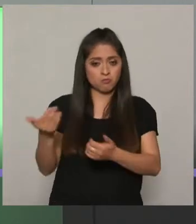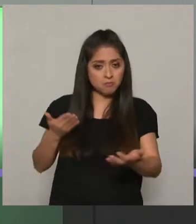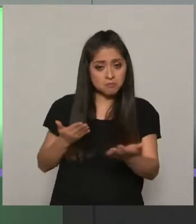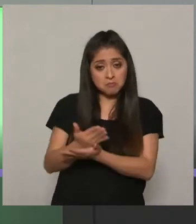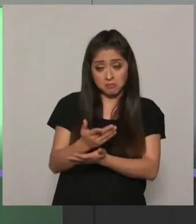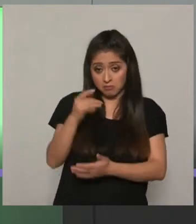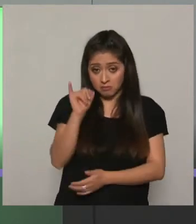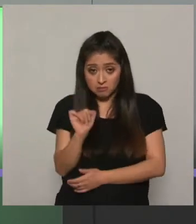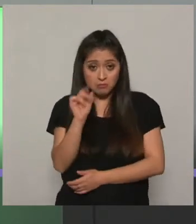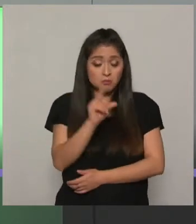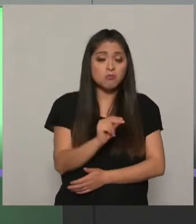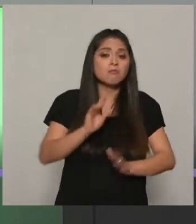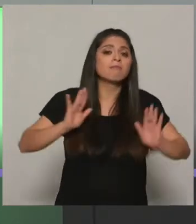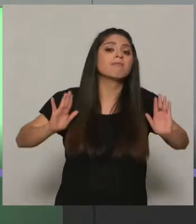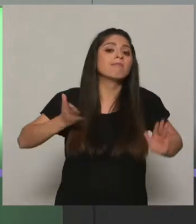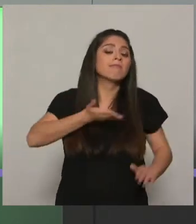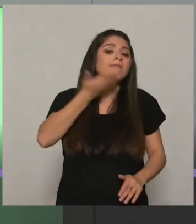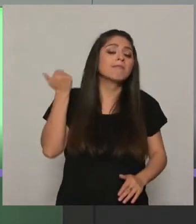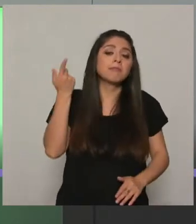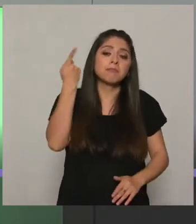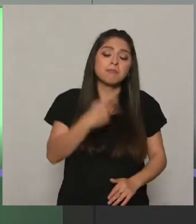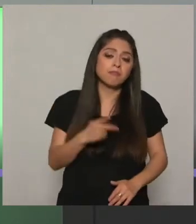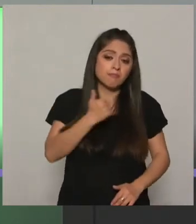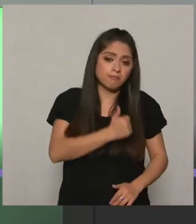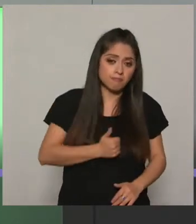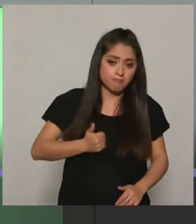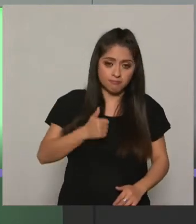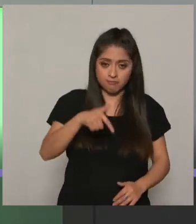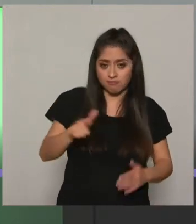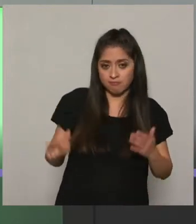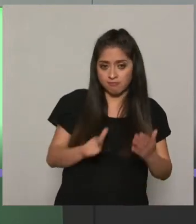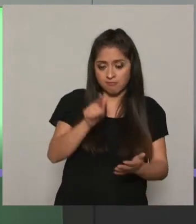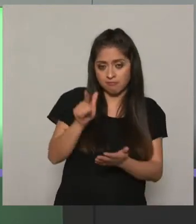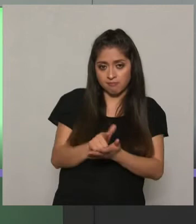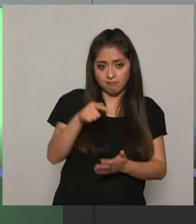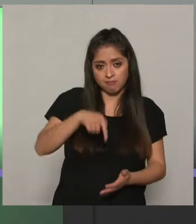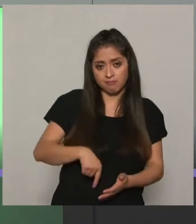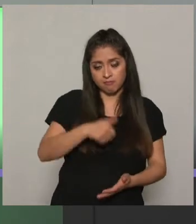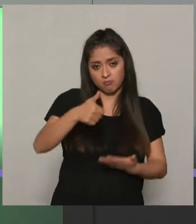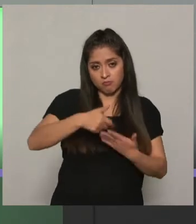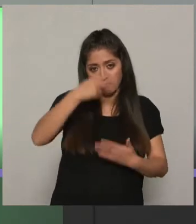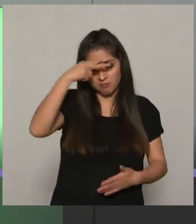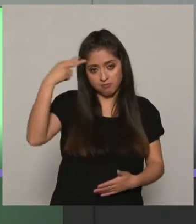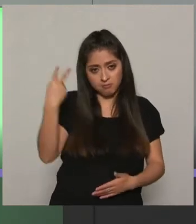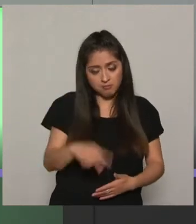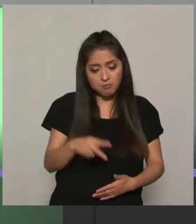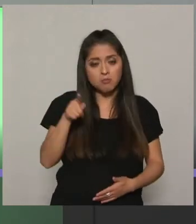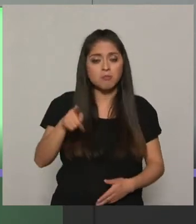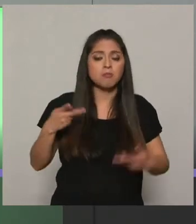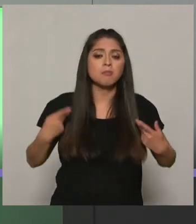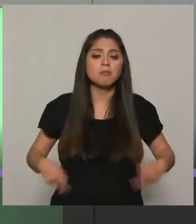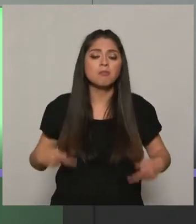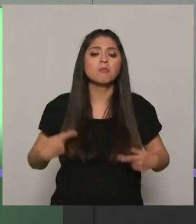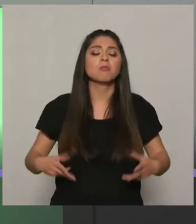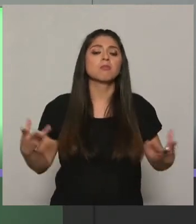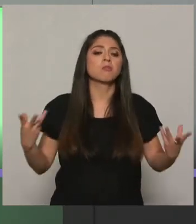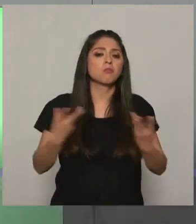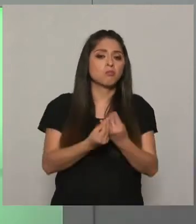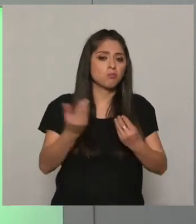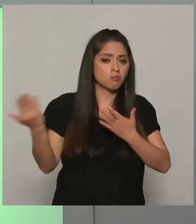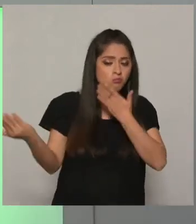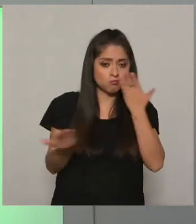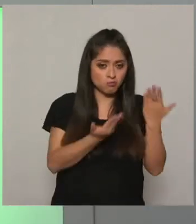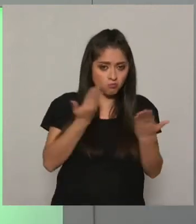sabe. Y lo que te decía, lamentablemente las leyes en esta ciudad, pues se les olvida que a los funcionarios de escritorio, más estos académicos que